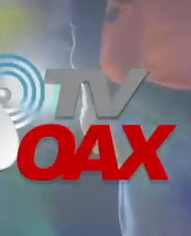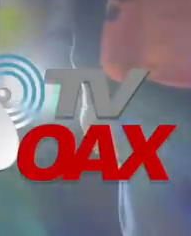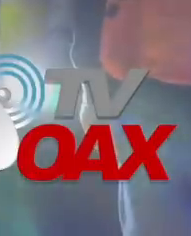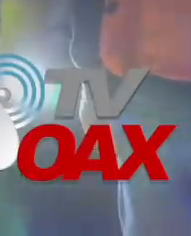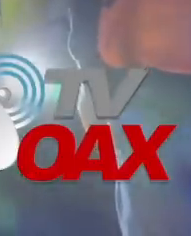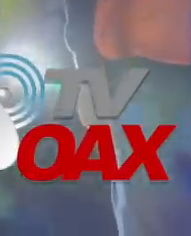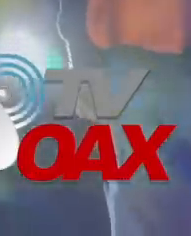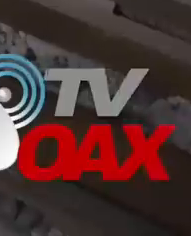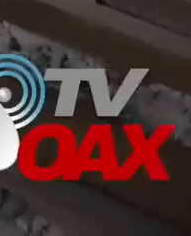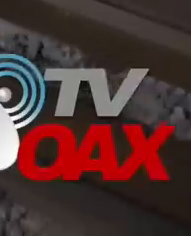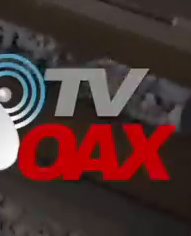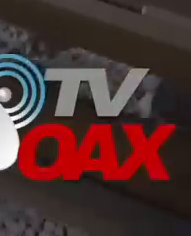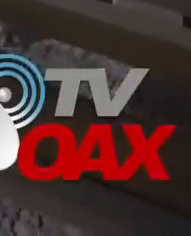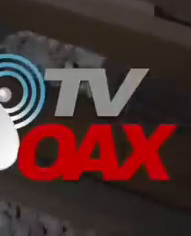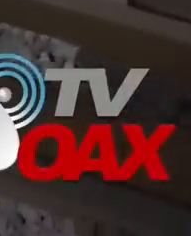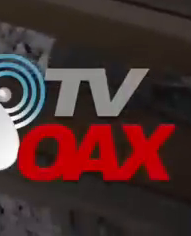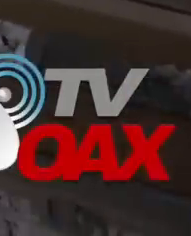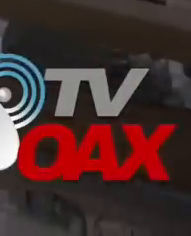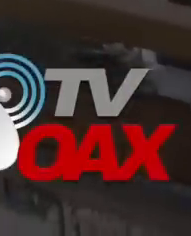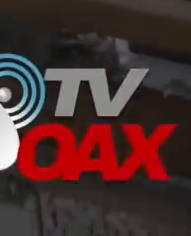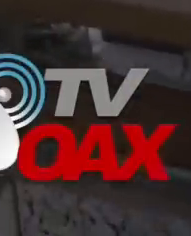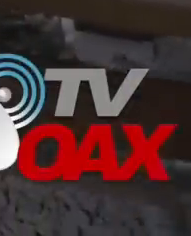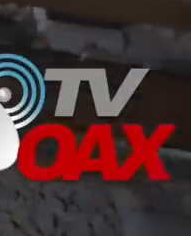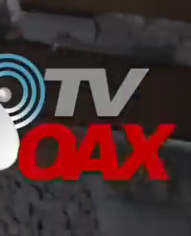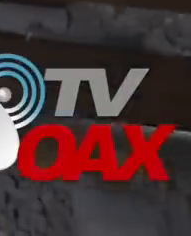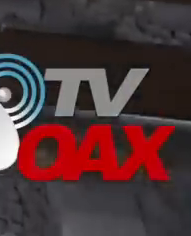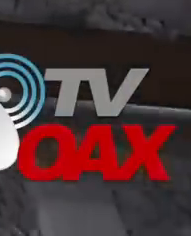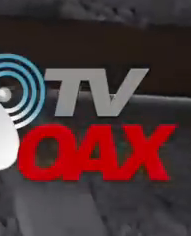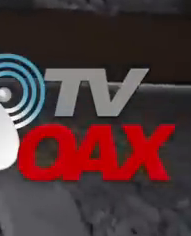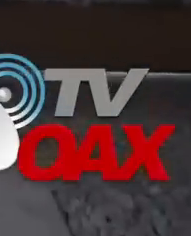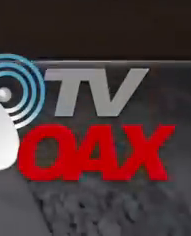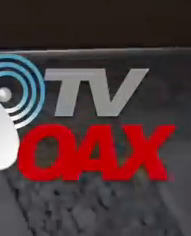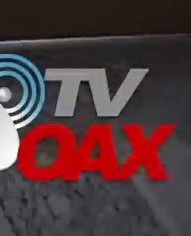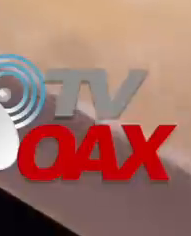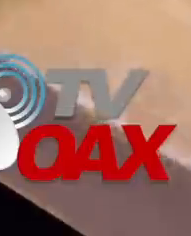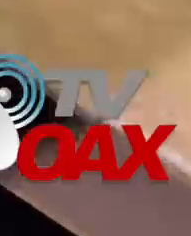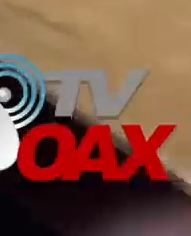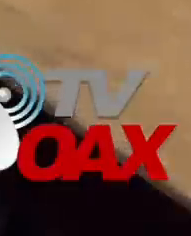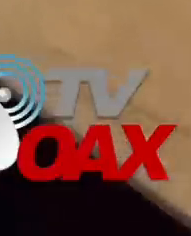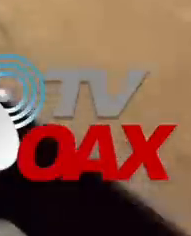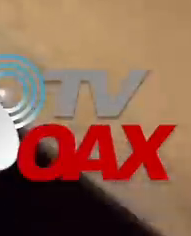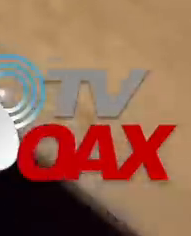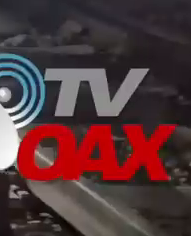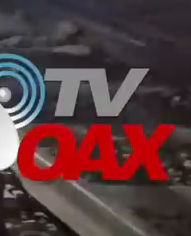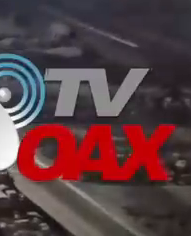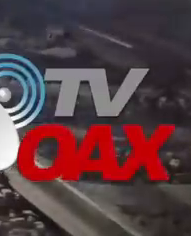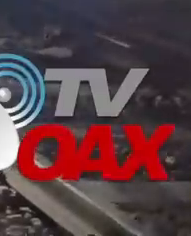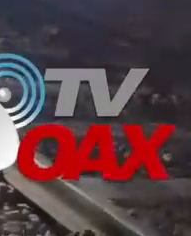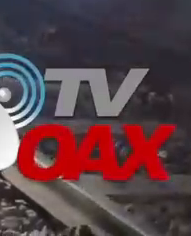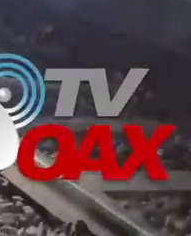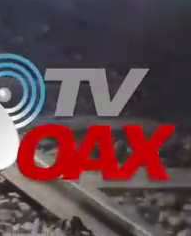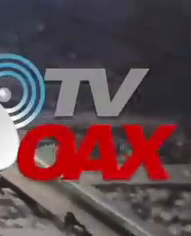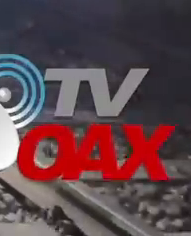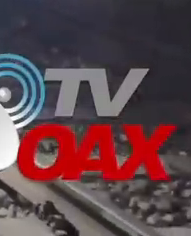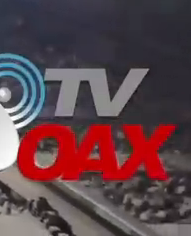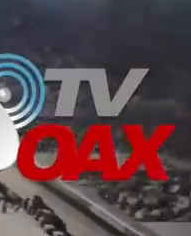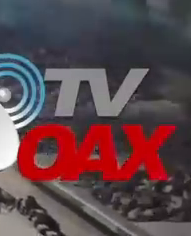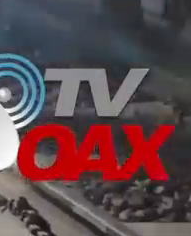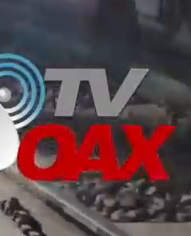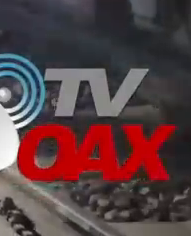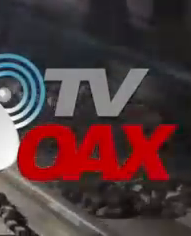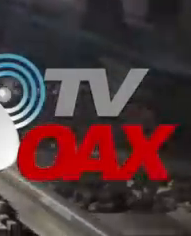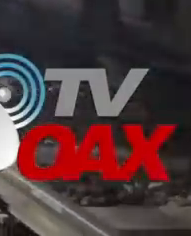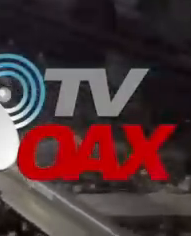La jefa de gobierno de la Ciudad de México, Claudia Sheinbaum, encabezó la entrega de la obra civil y de vías del